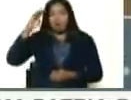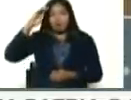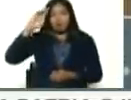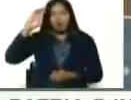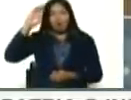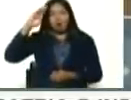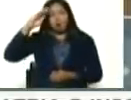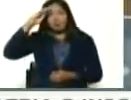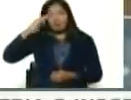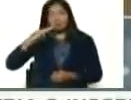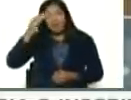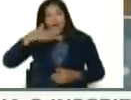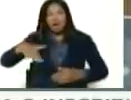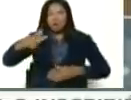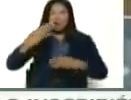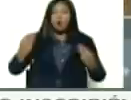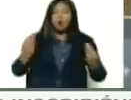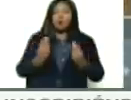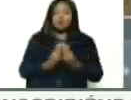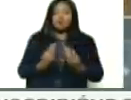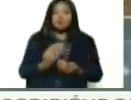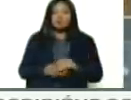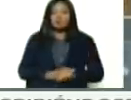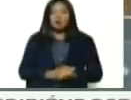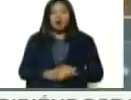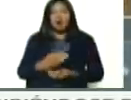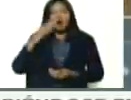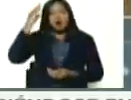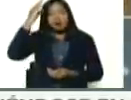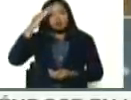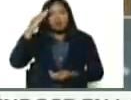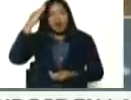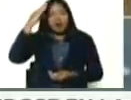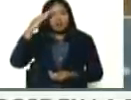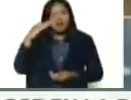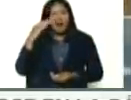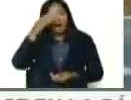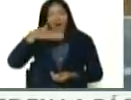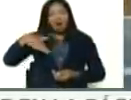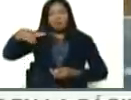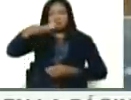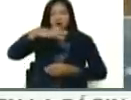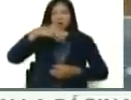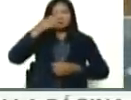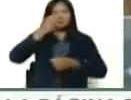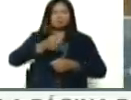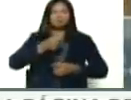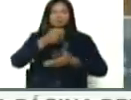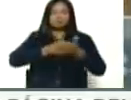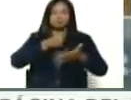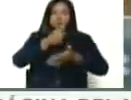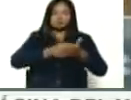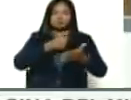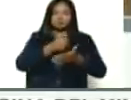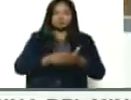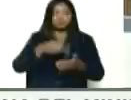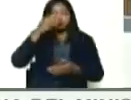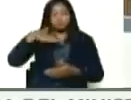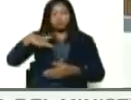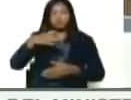milicianas el pueblo consciente el pueblo de a pie el pueblo que